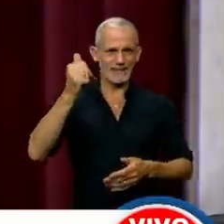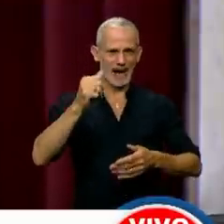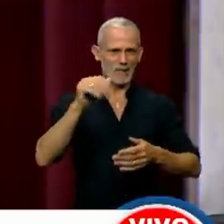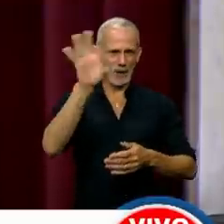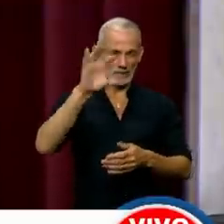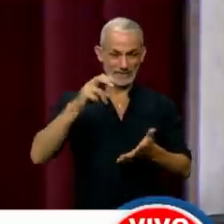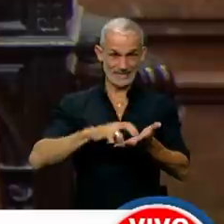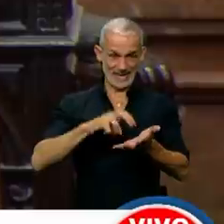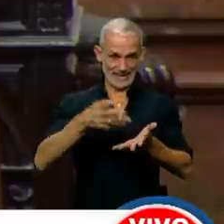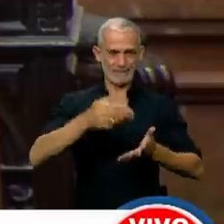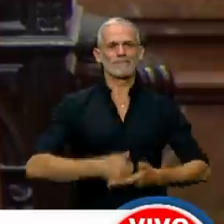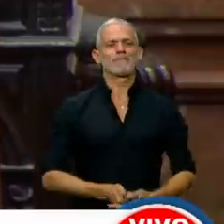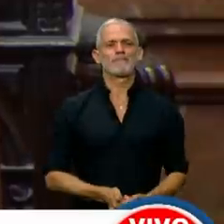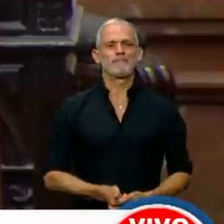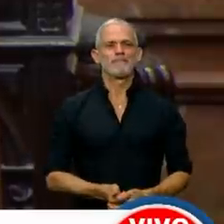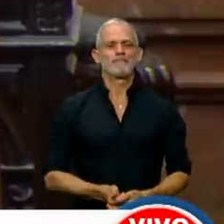palabra